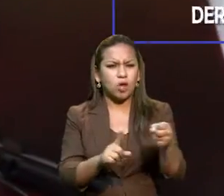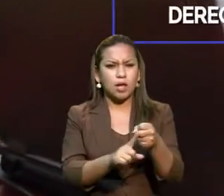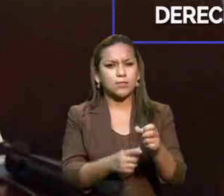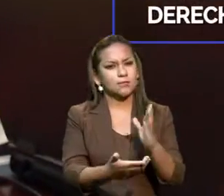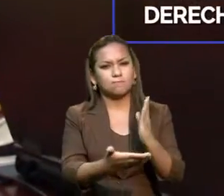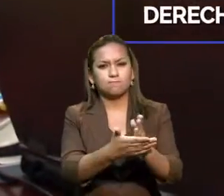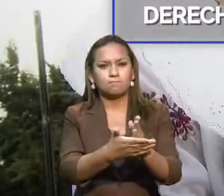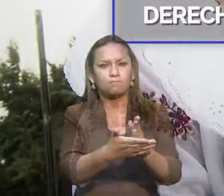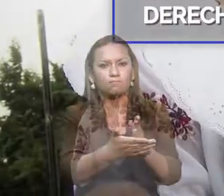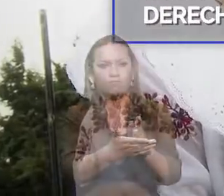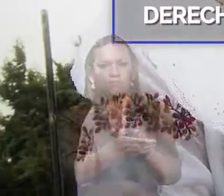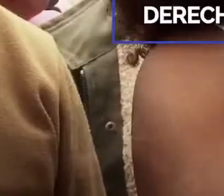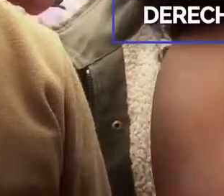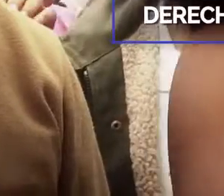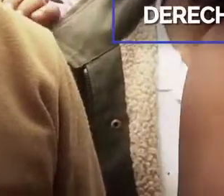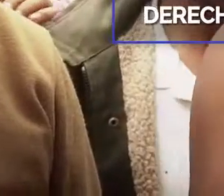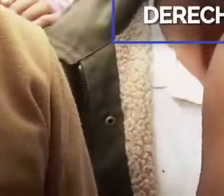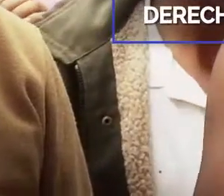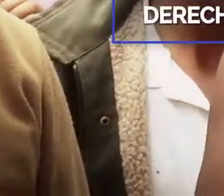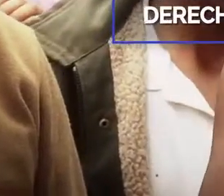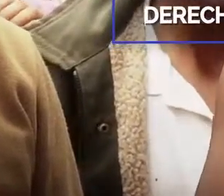impunidad.